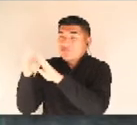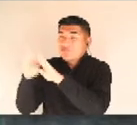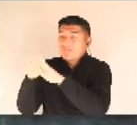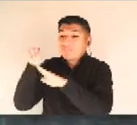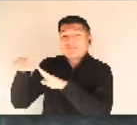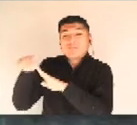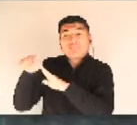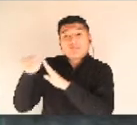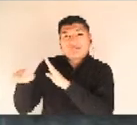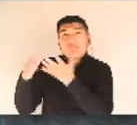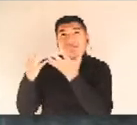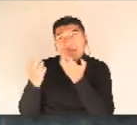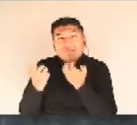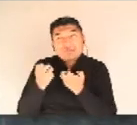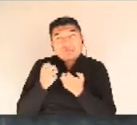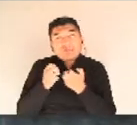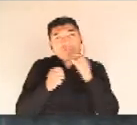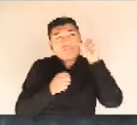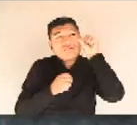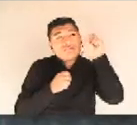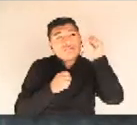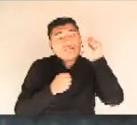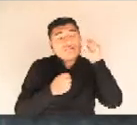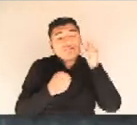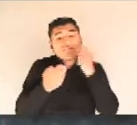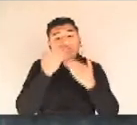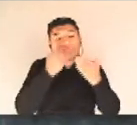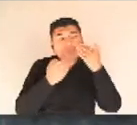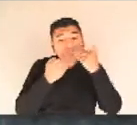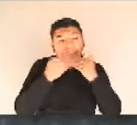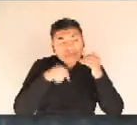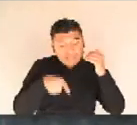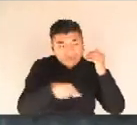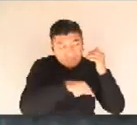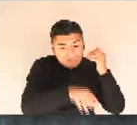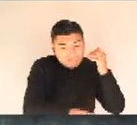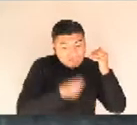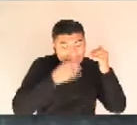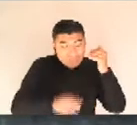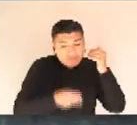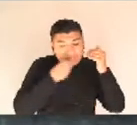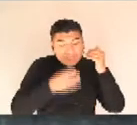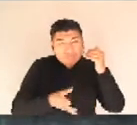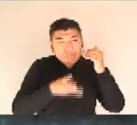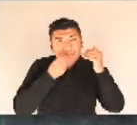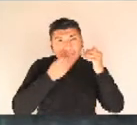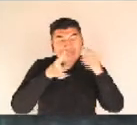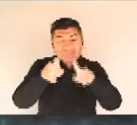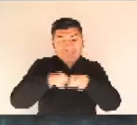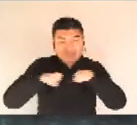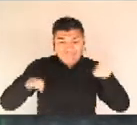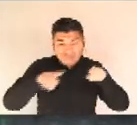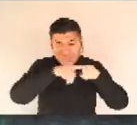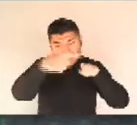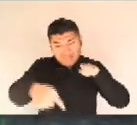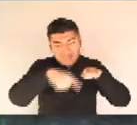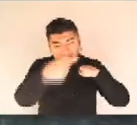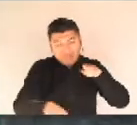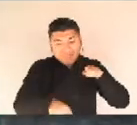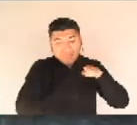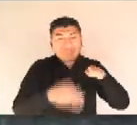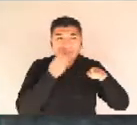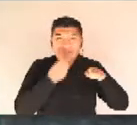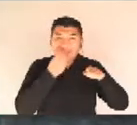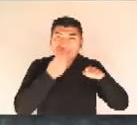y quería por lo menos comer las sobras de lo que salía de la mesa del rico